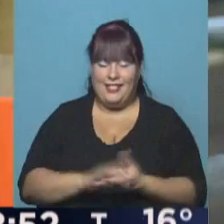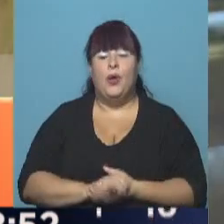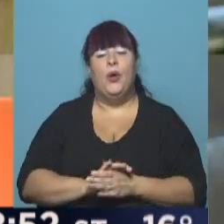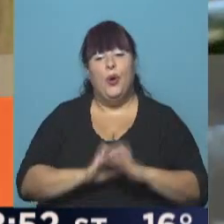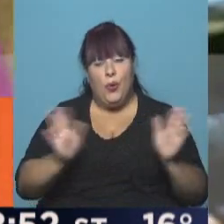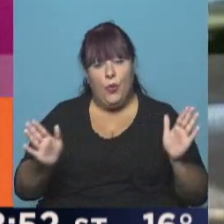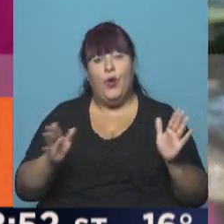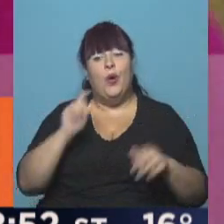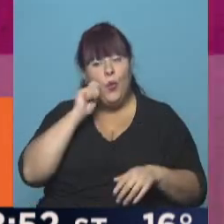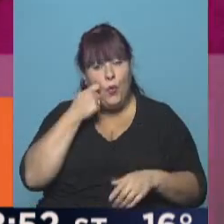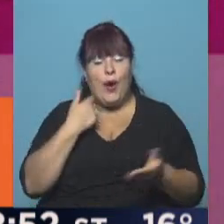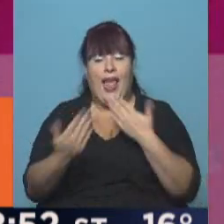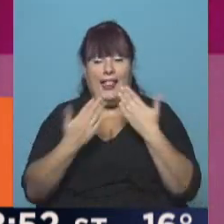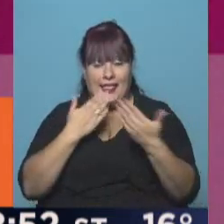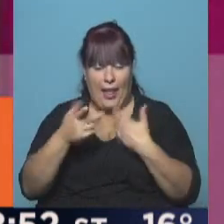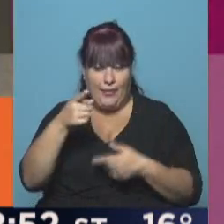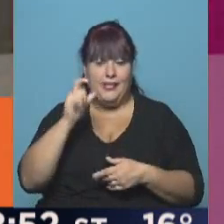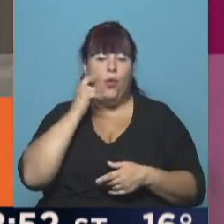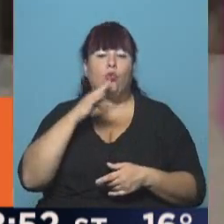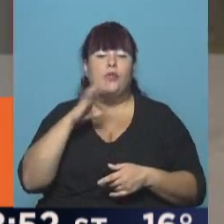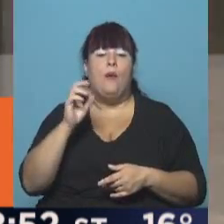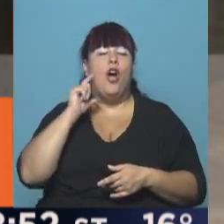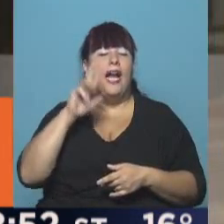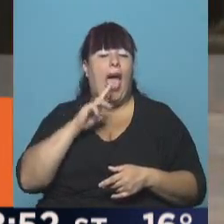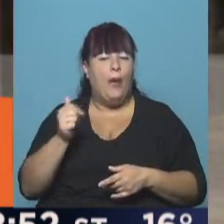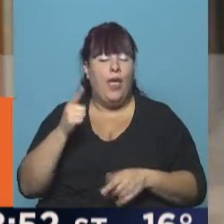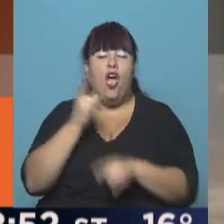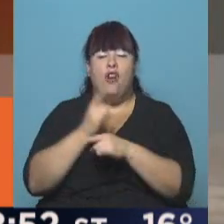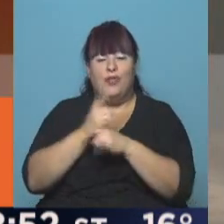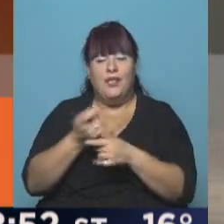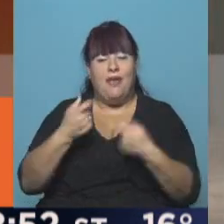Bueno, una jugosa entrevista con Gustavo Gravia, que como siempre nos deja muchos títulos.